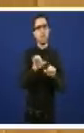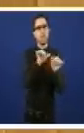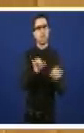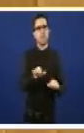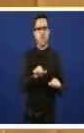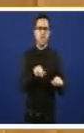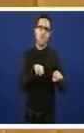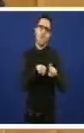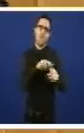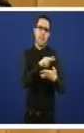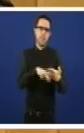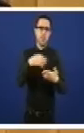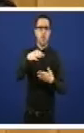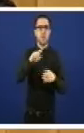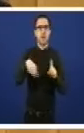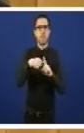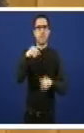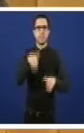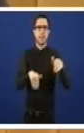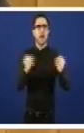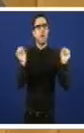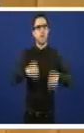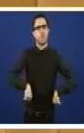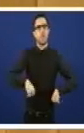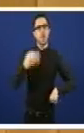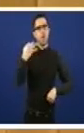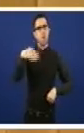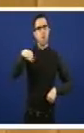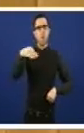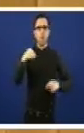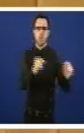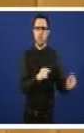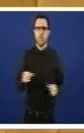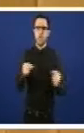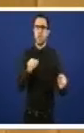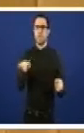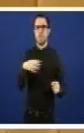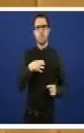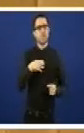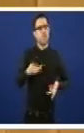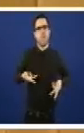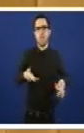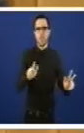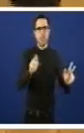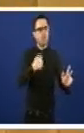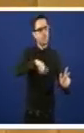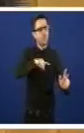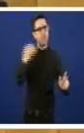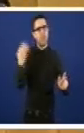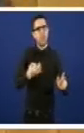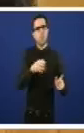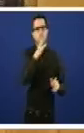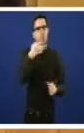aprobación en un único debate. Eso é deturpar a función legislativa desta Cámara e por eso creemos que por